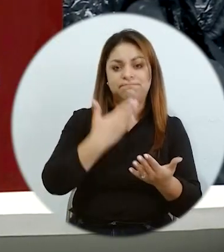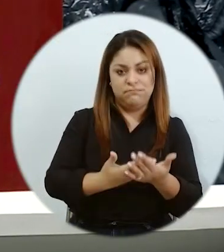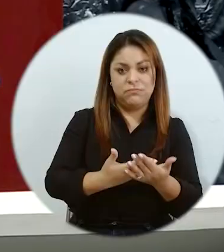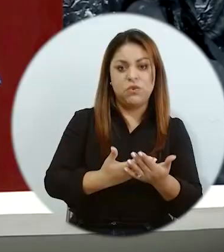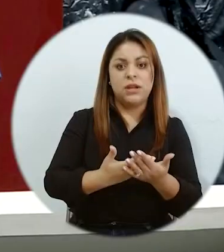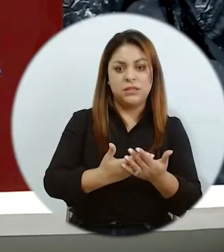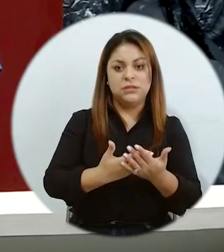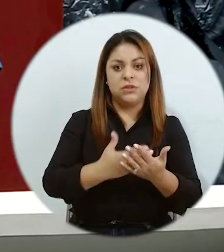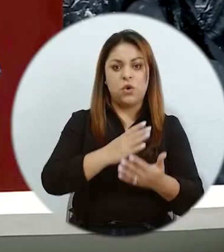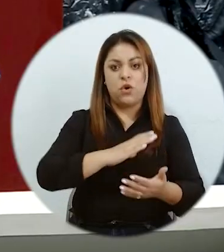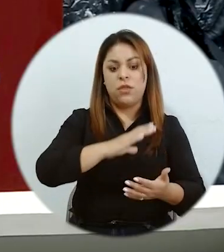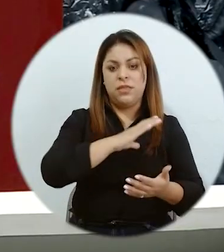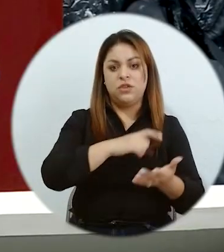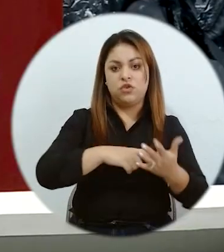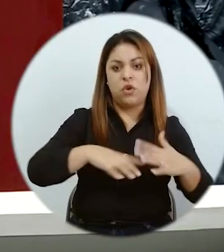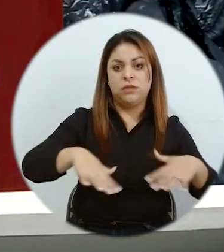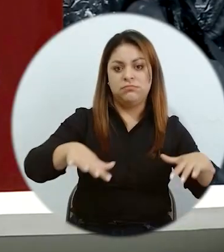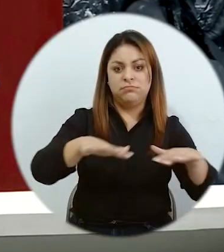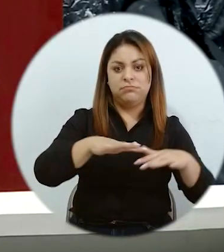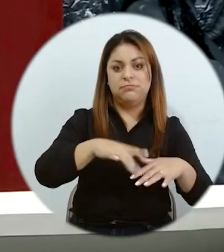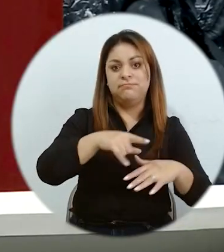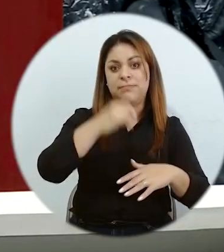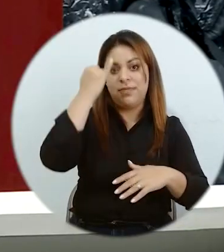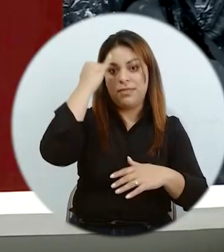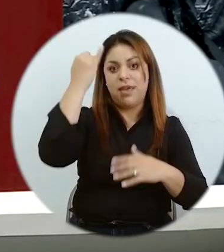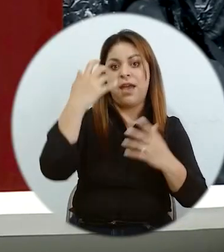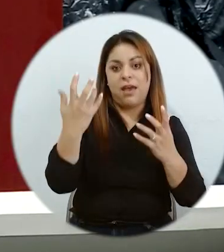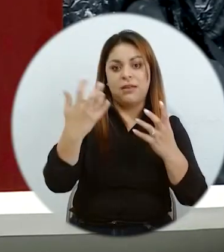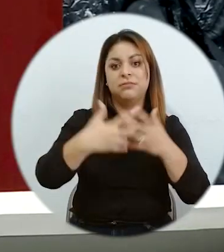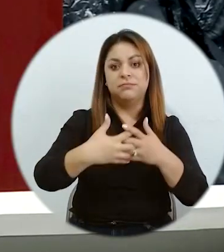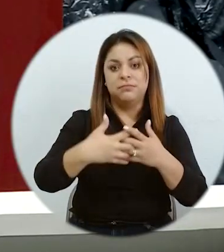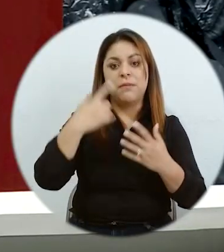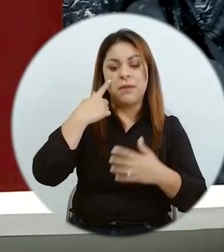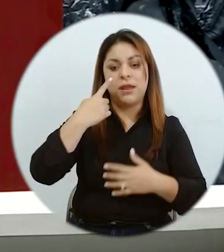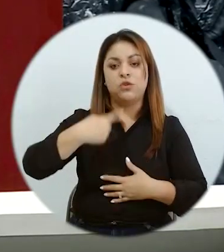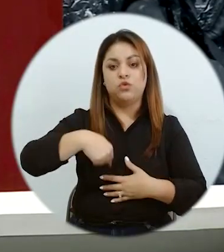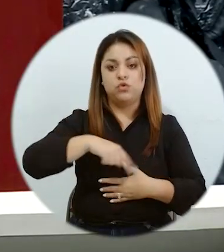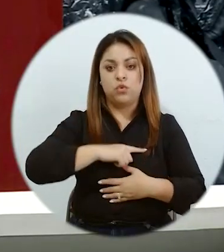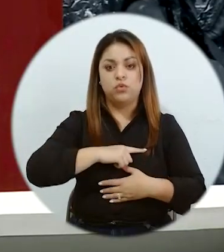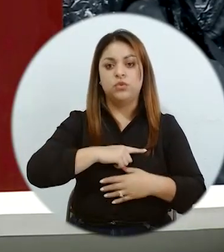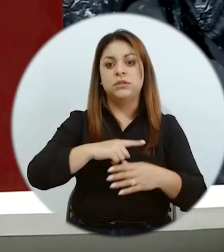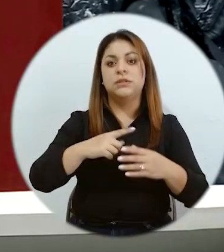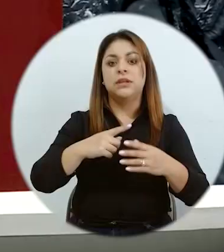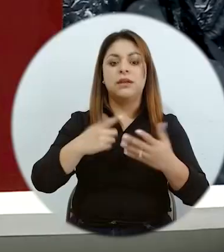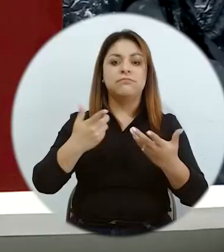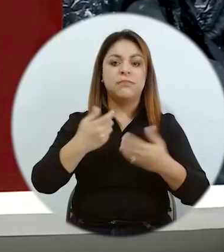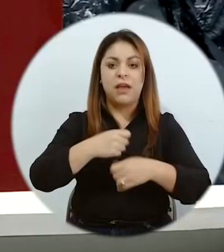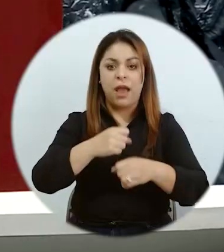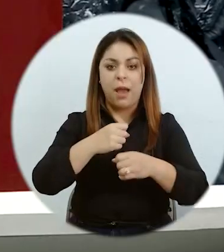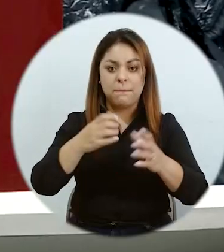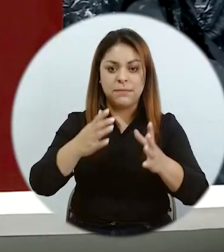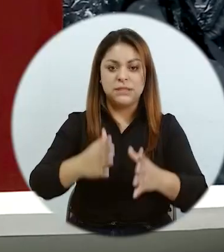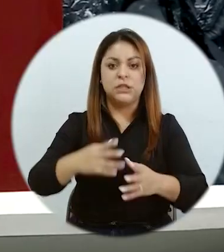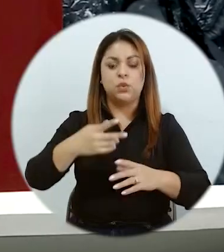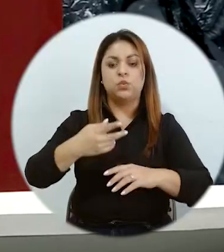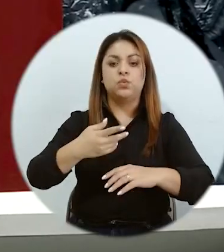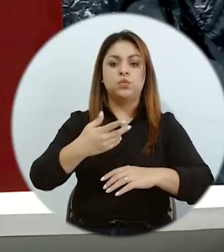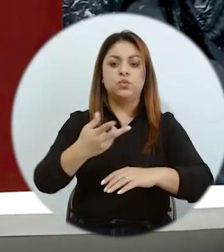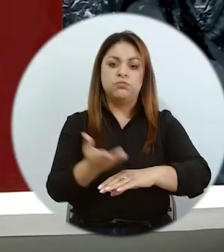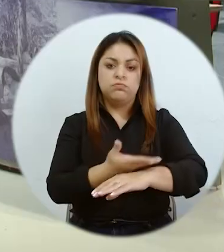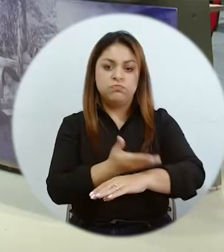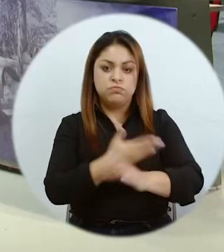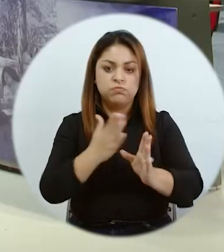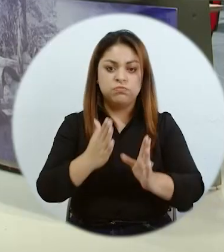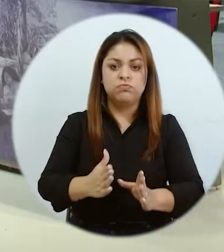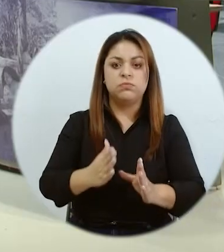que serían como las ideales, ¿verdad? Para nosotros, para los campesinos y campesinas, para los consumidores,